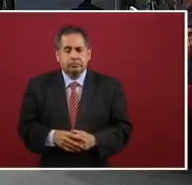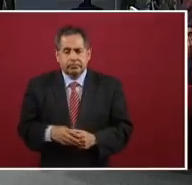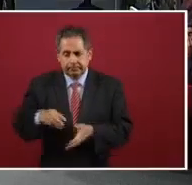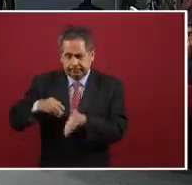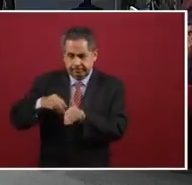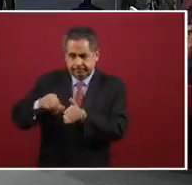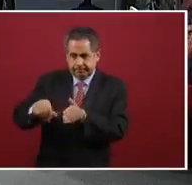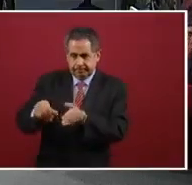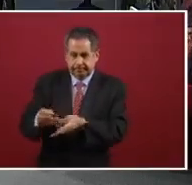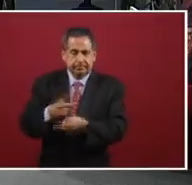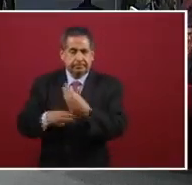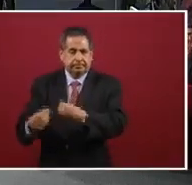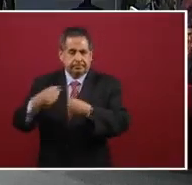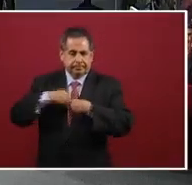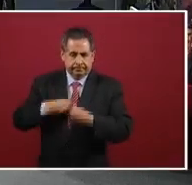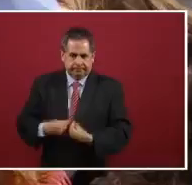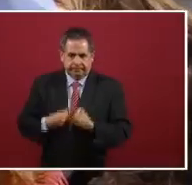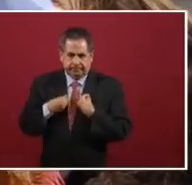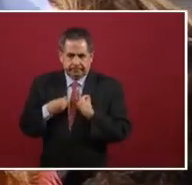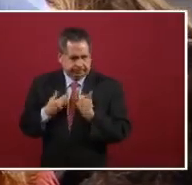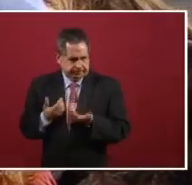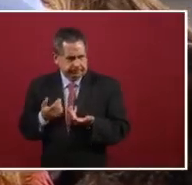Sembrando Vida,